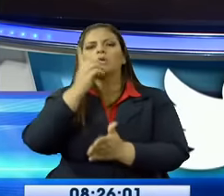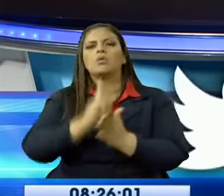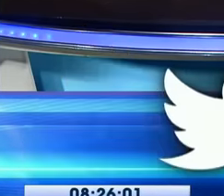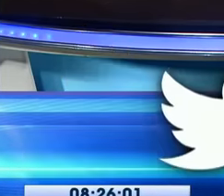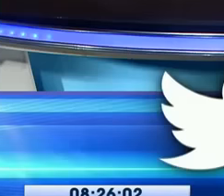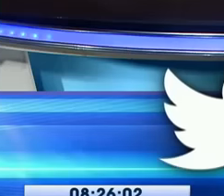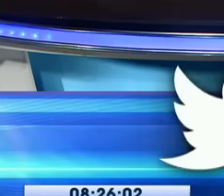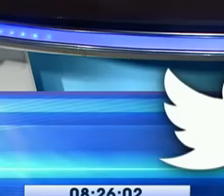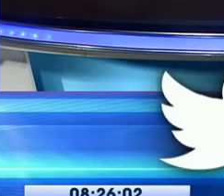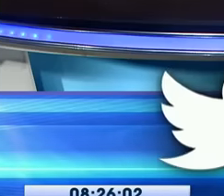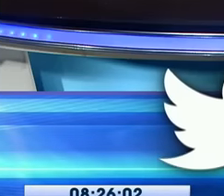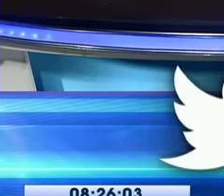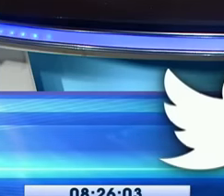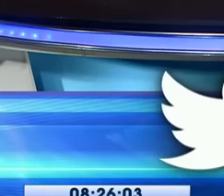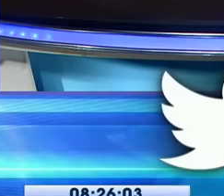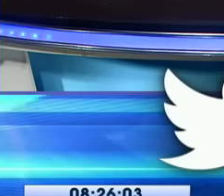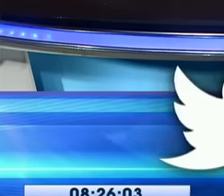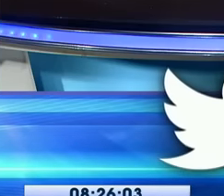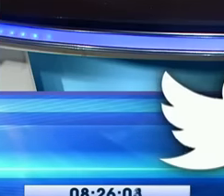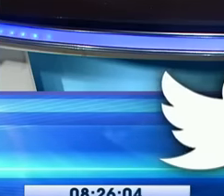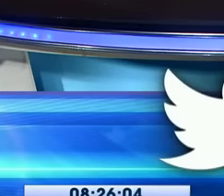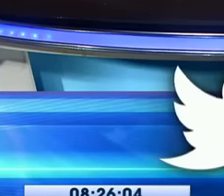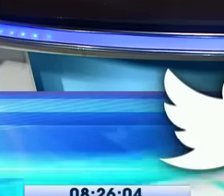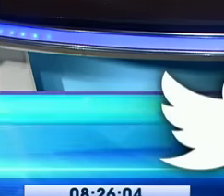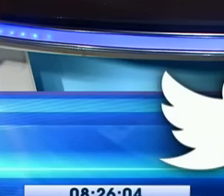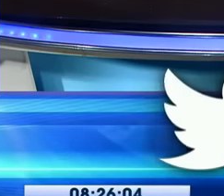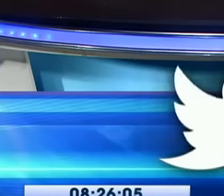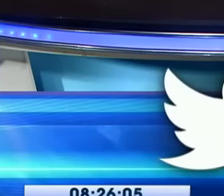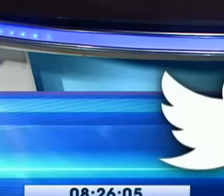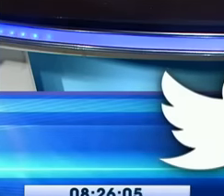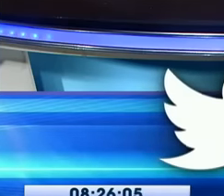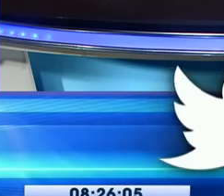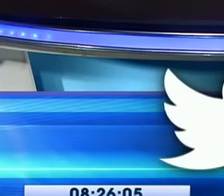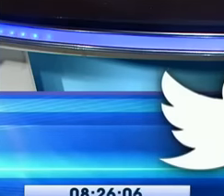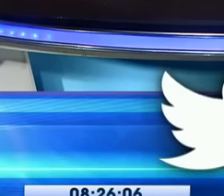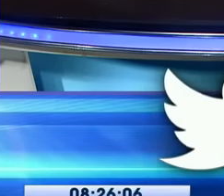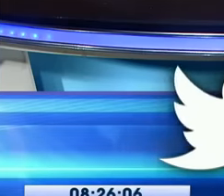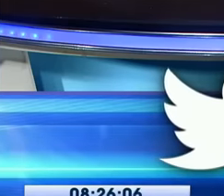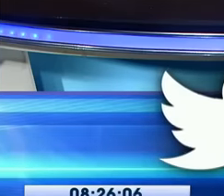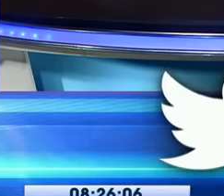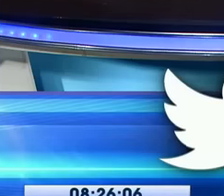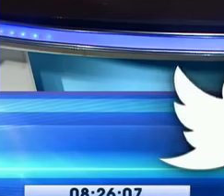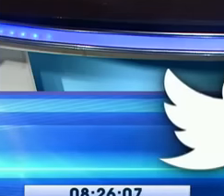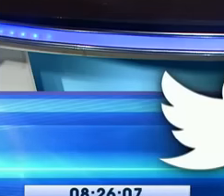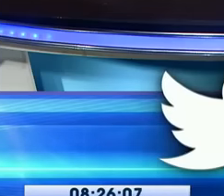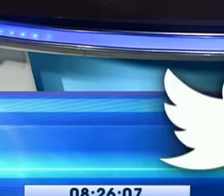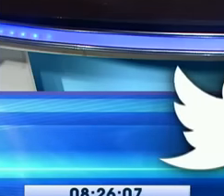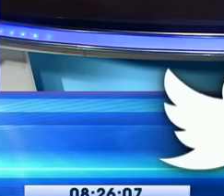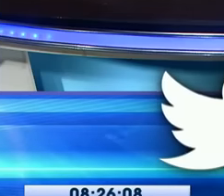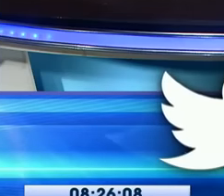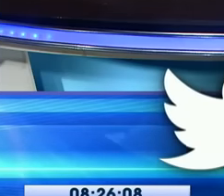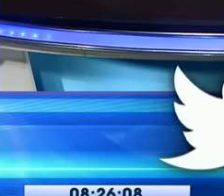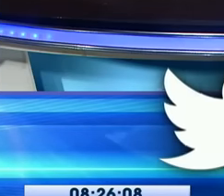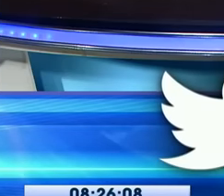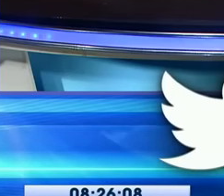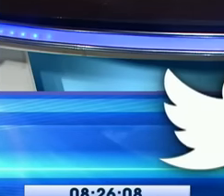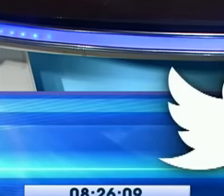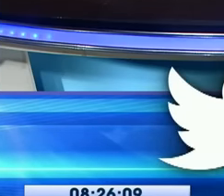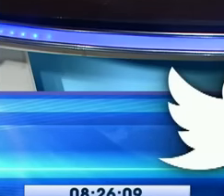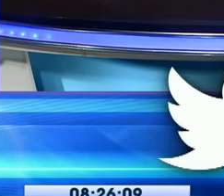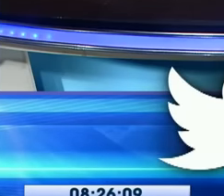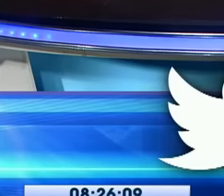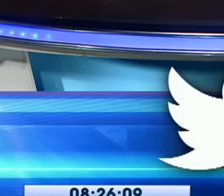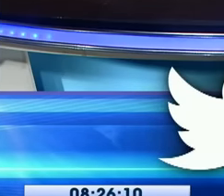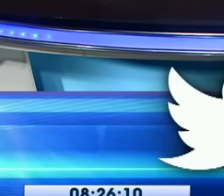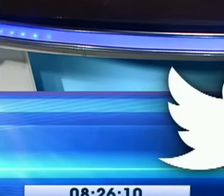algún tipo de incremento. Y eso les recuerdo en las comisarías que son parte también de la distribución en Guayaquil. Eso lo vamos a conversar